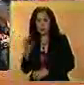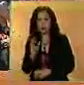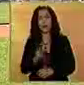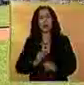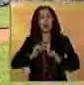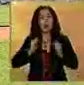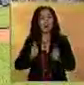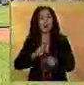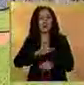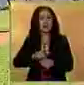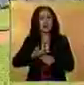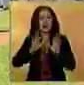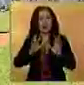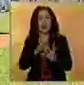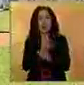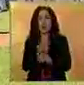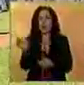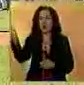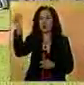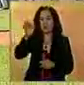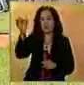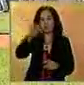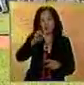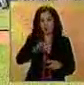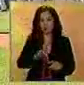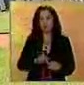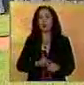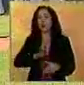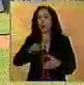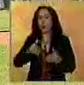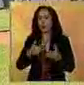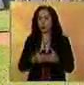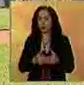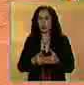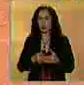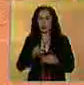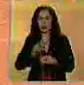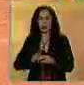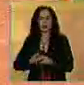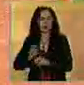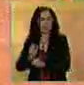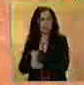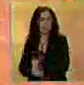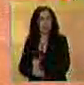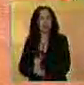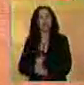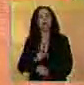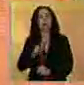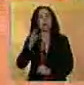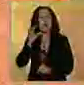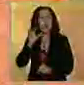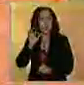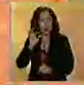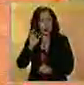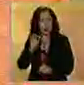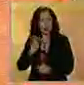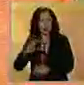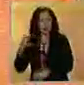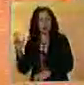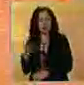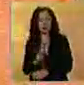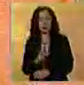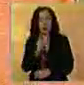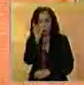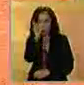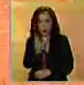Nosotros vamos a empezar la temporada con 10 jugadores importados, obviamente estarían en la reserva, de esos 10 son 9 son lanzadores y